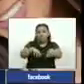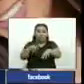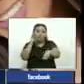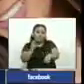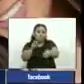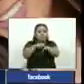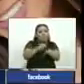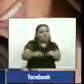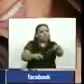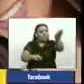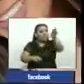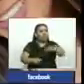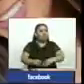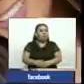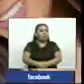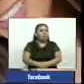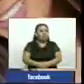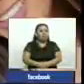aeronave siniestrada.